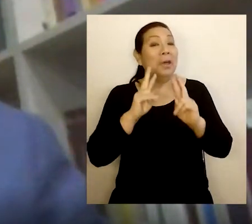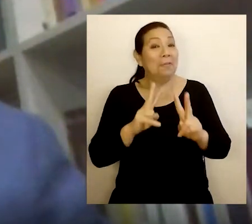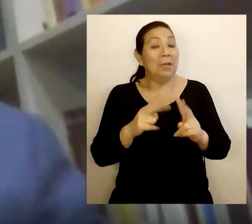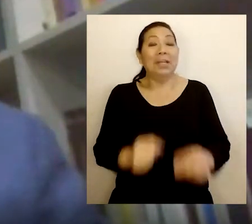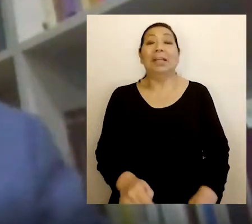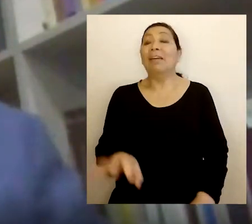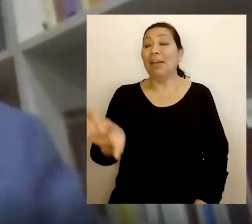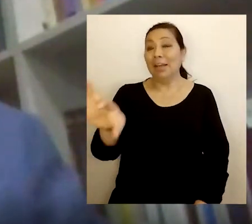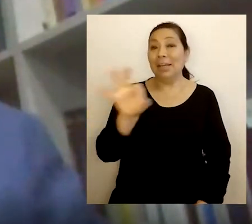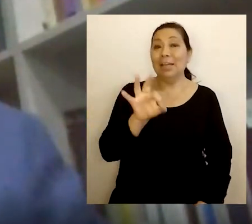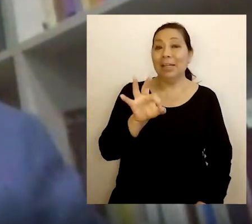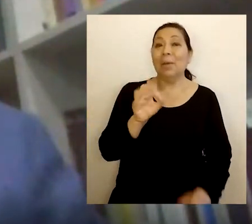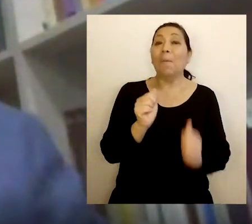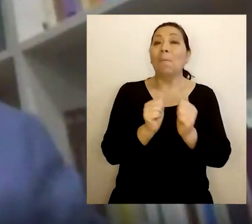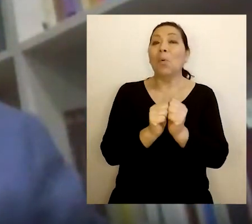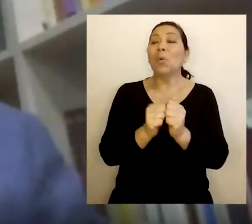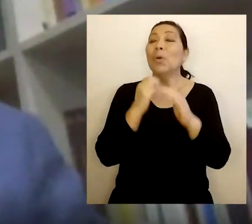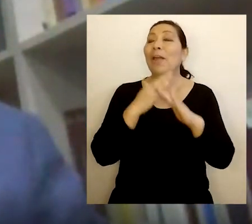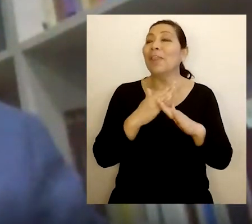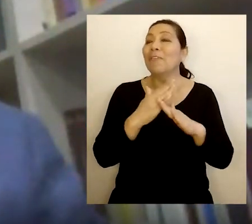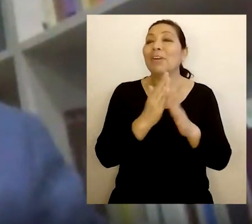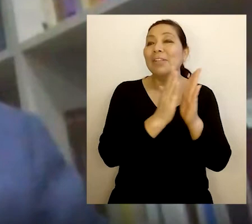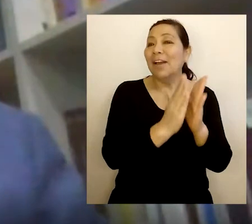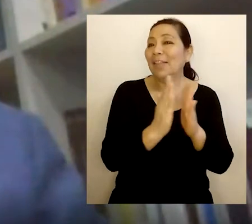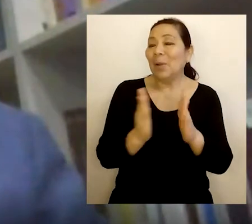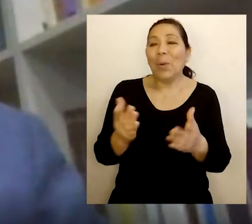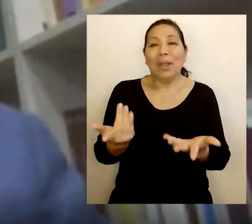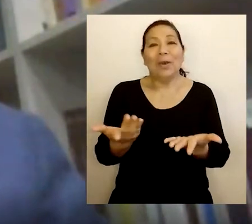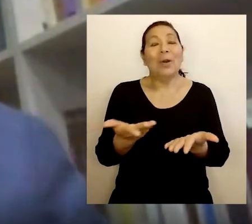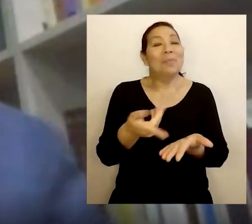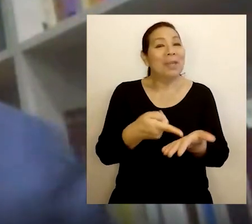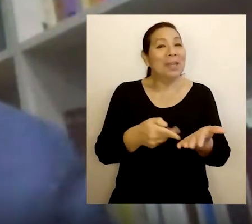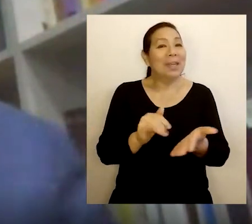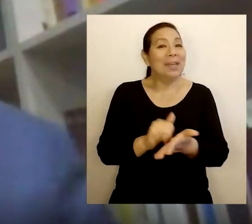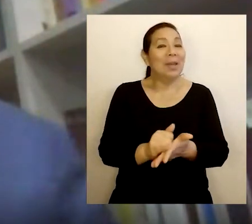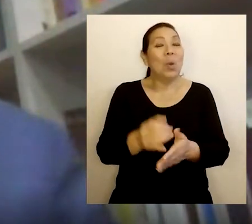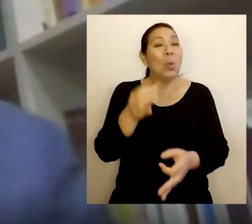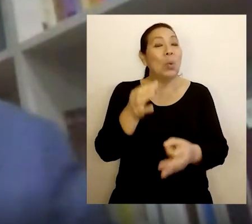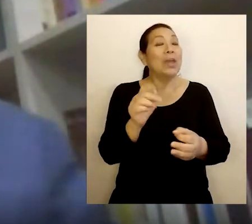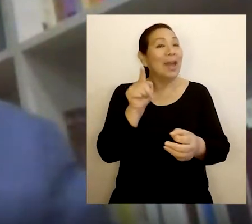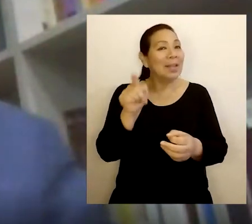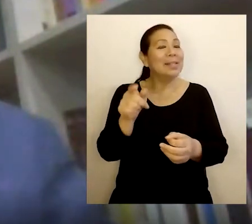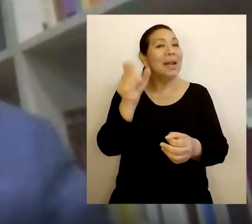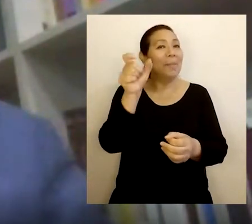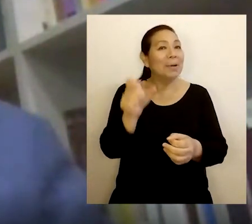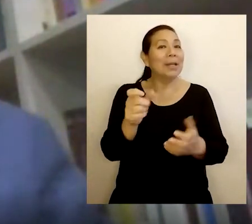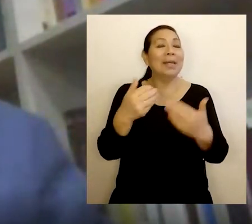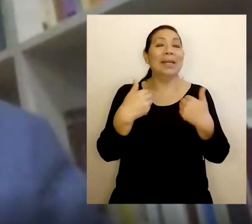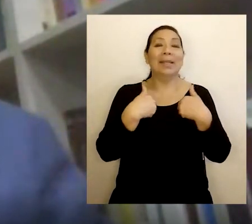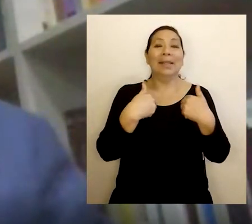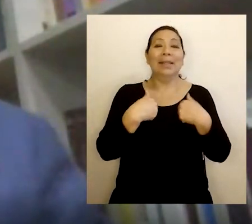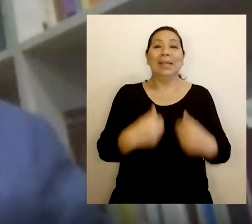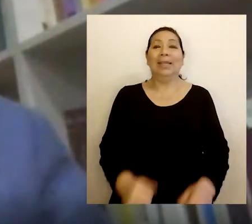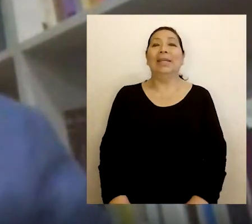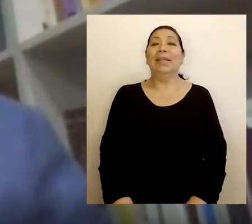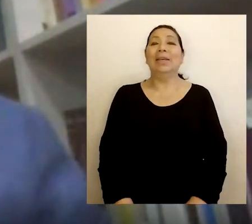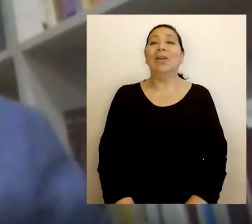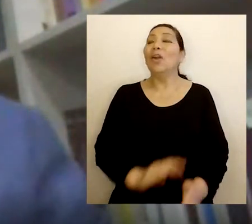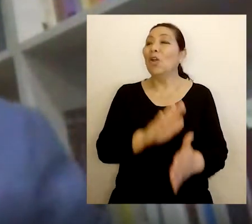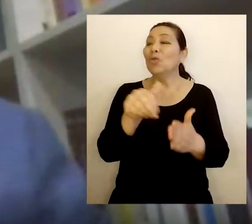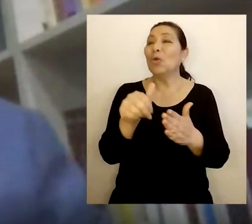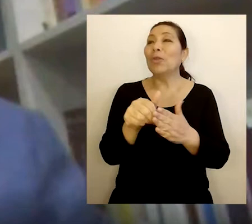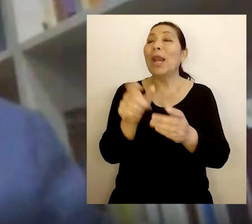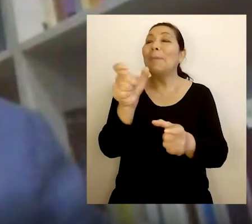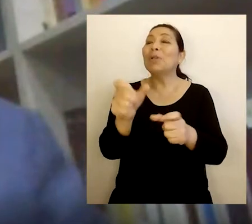elegido inicialmente una defensa adecuada, dado de que inicialmente esa es la prerrogativa que tiene el todo